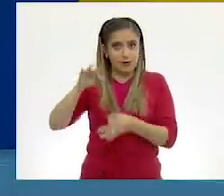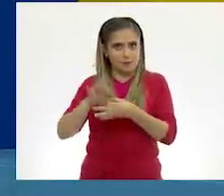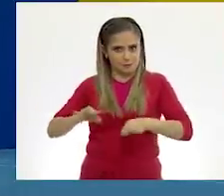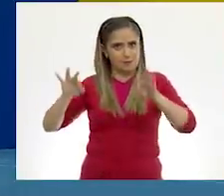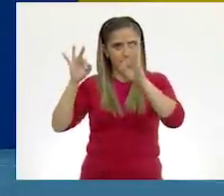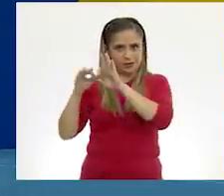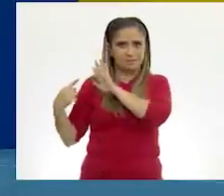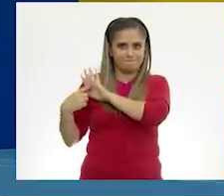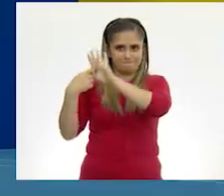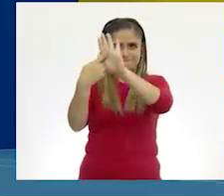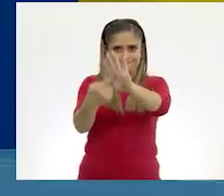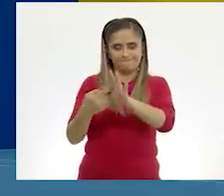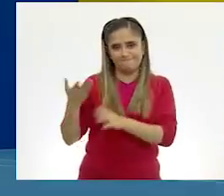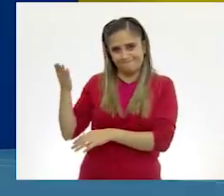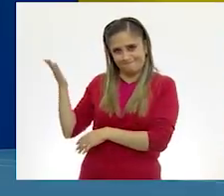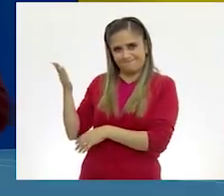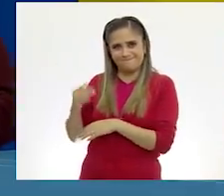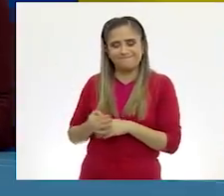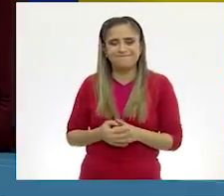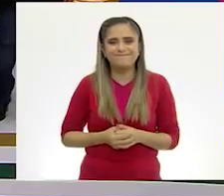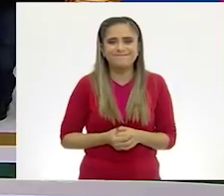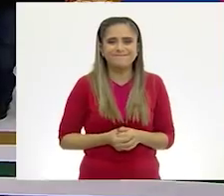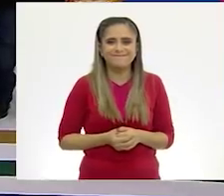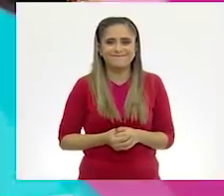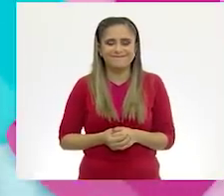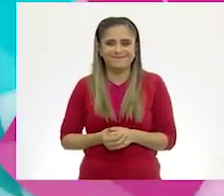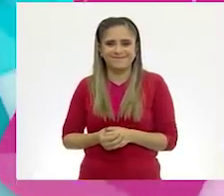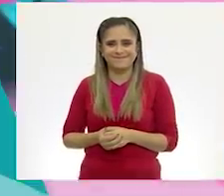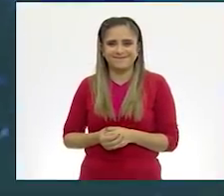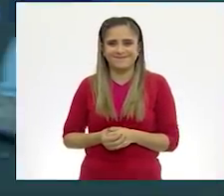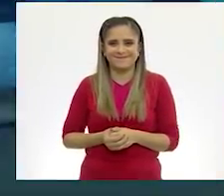importante para ustedes. Acompáñenos.